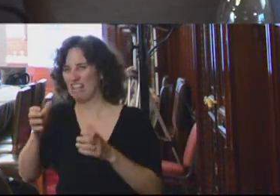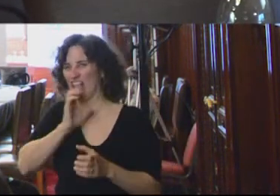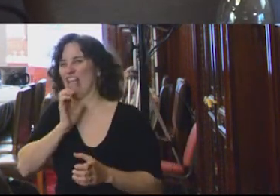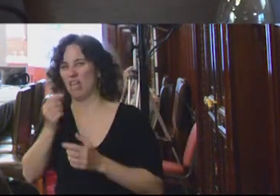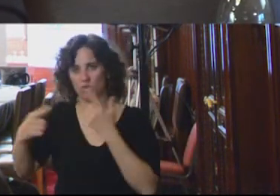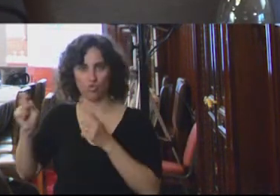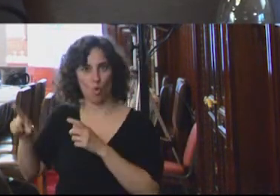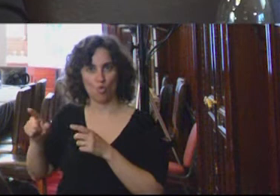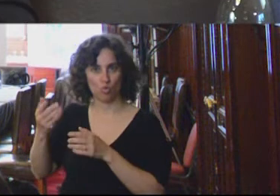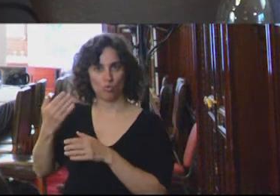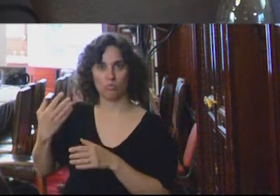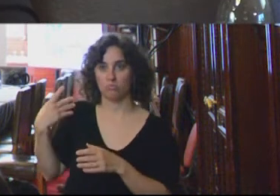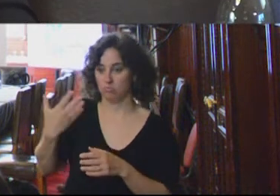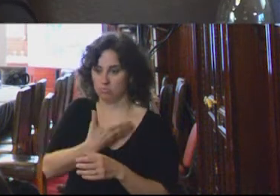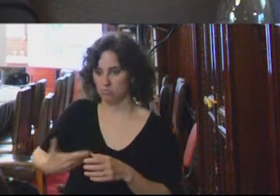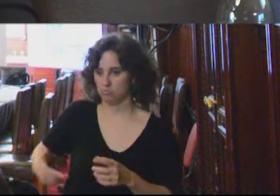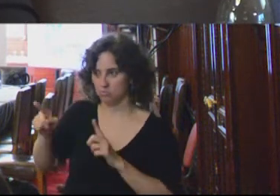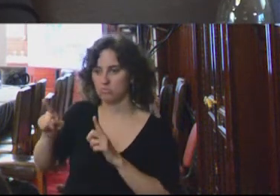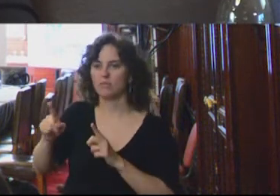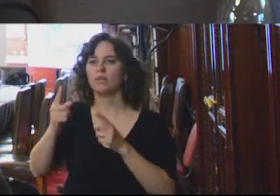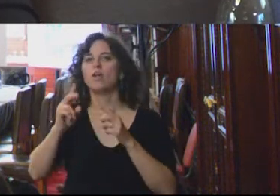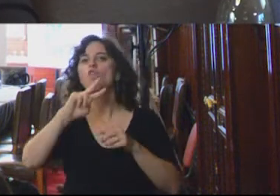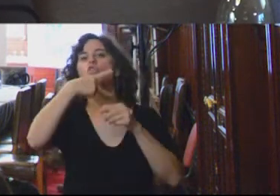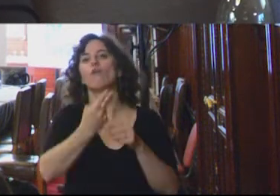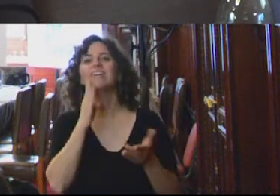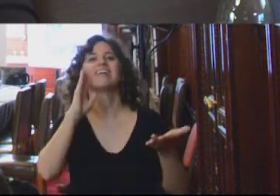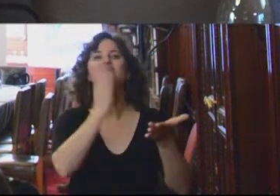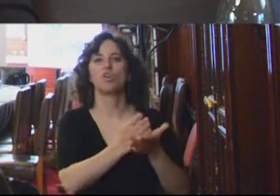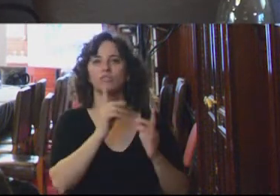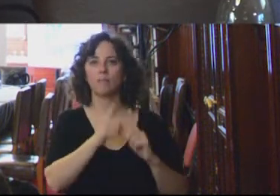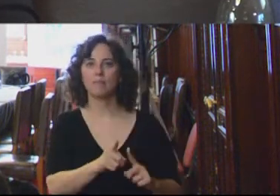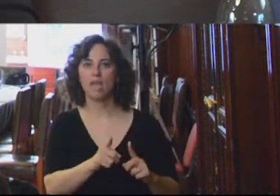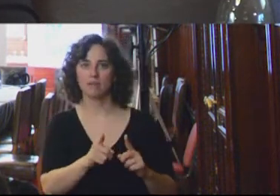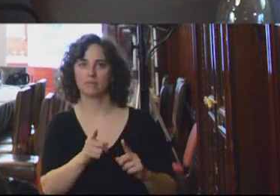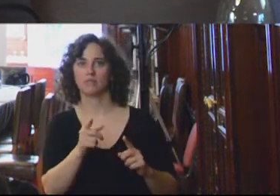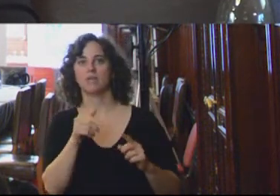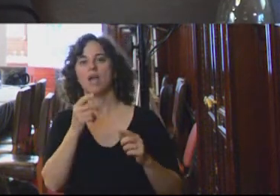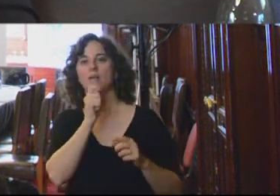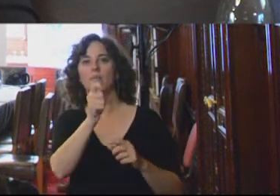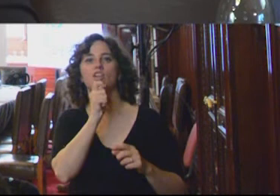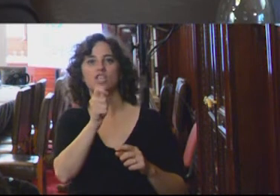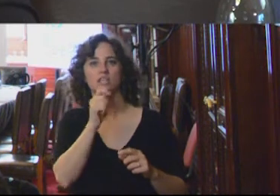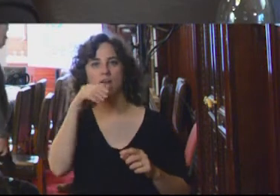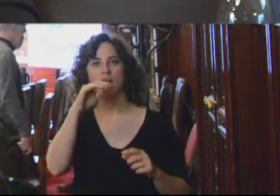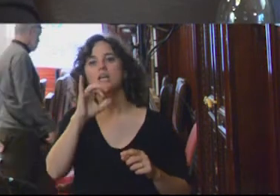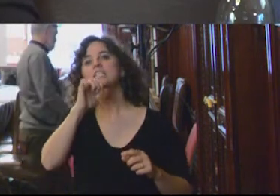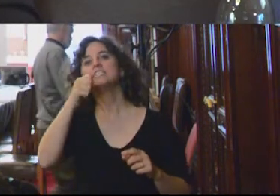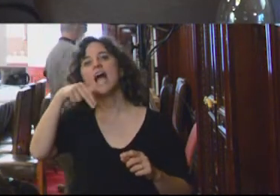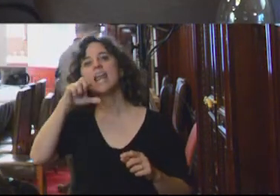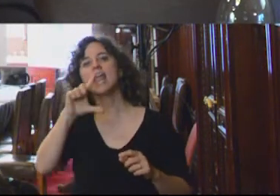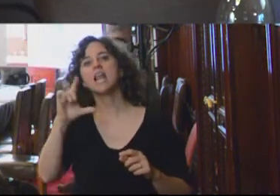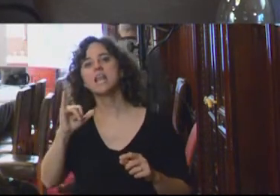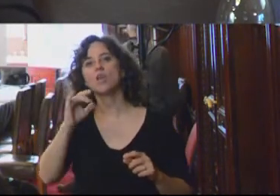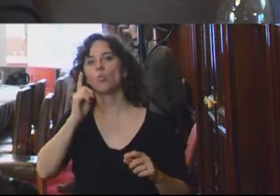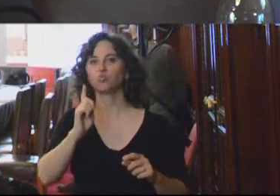Así también llamó la atención la doble sanción que emitió la Supercon en contra de Teleamazonas y la periodista Janet Inostroza por haber cuestionado